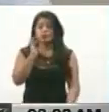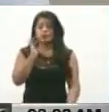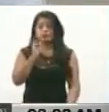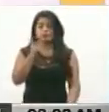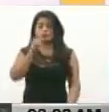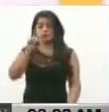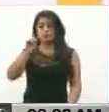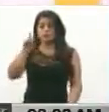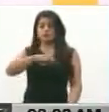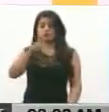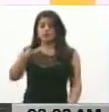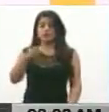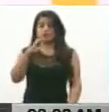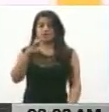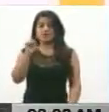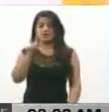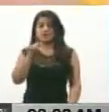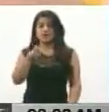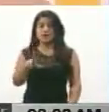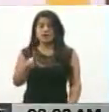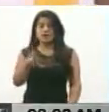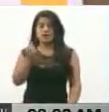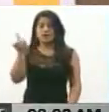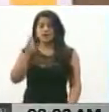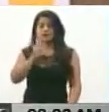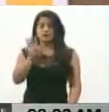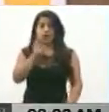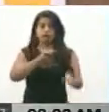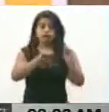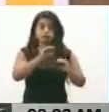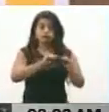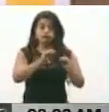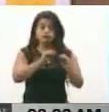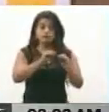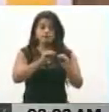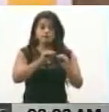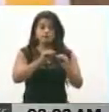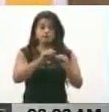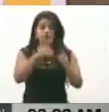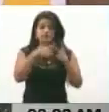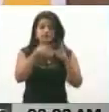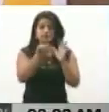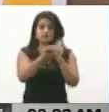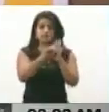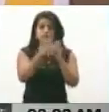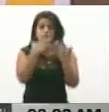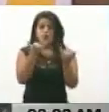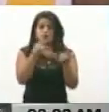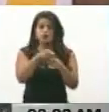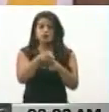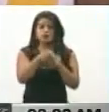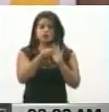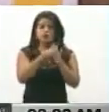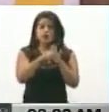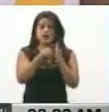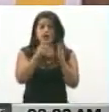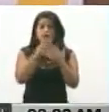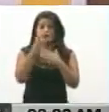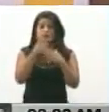a los compañeros de Senditel generando las aplicaciones. Vamos a poner como ejemplo la que está saliendo actualmente a través del canal